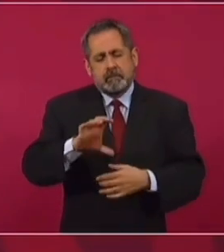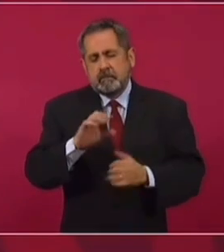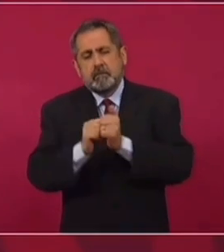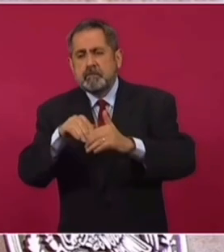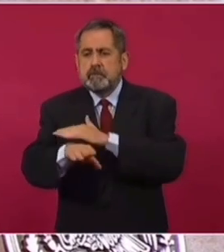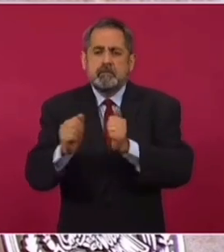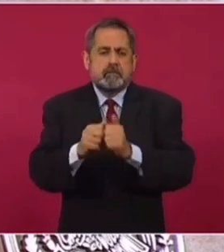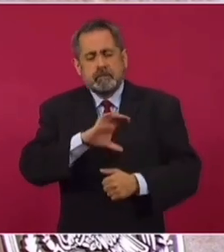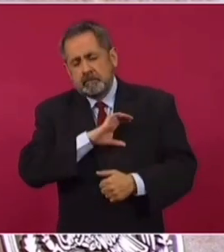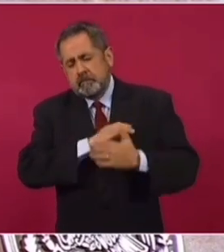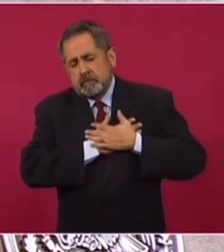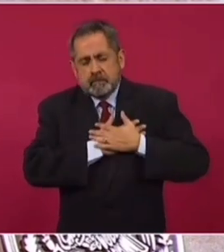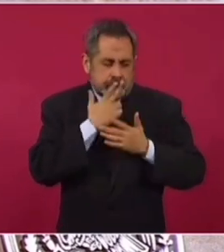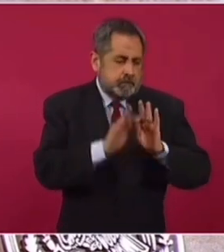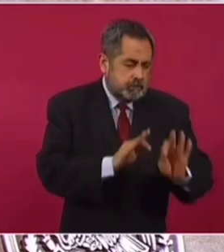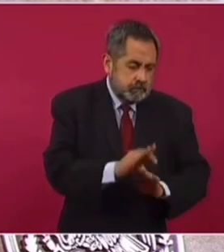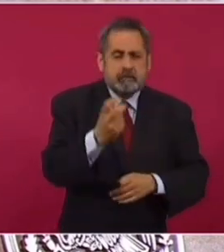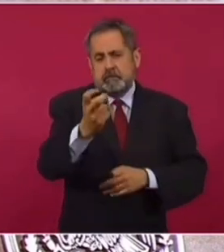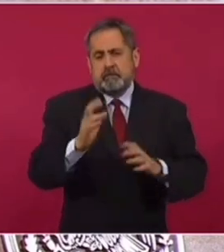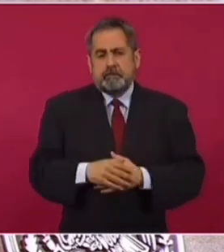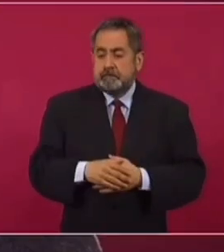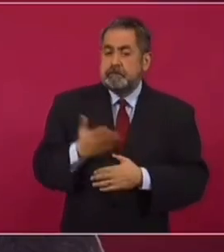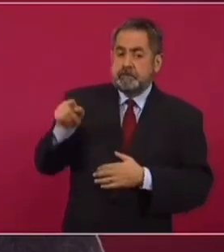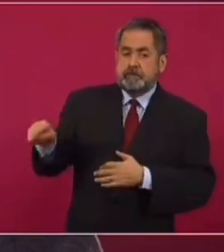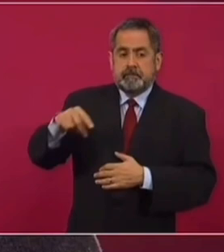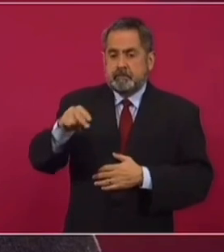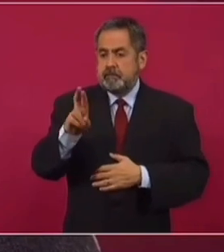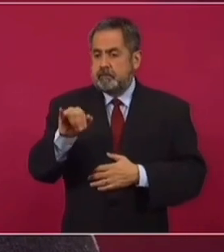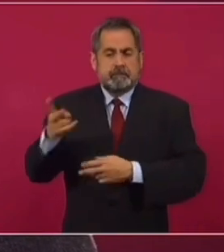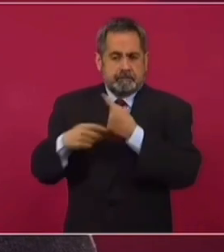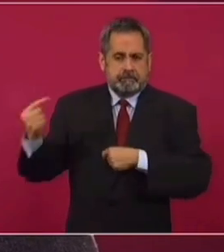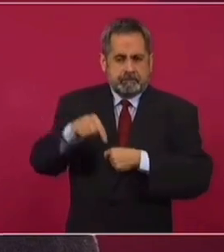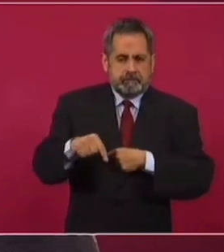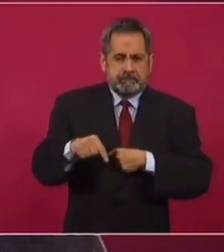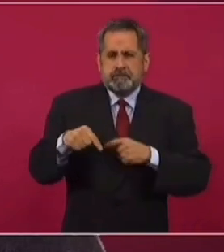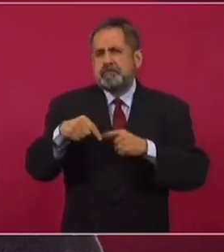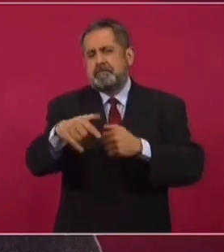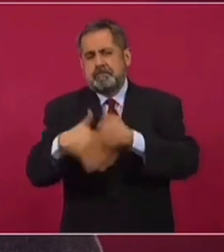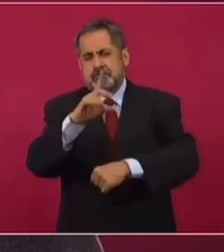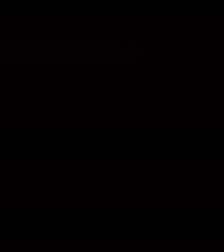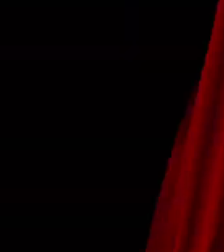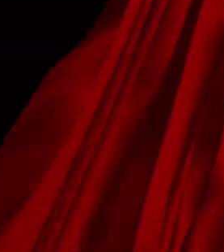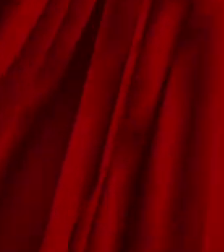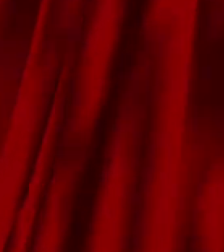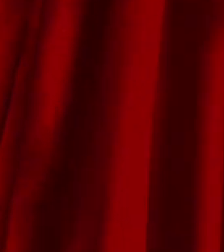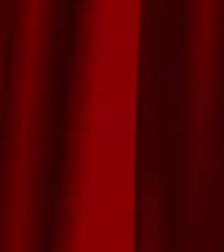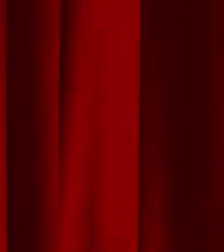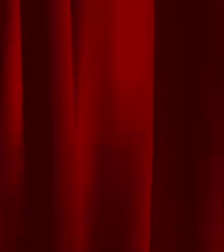nos quieran mucho y vamos a pedirle a nuria que venga en unos 15 días y que pare